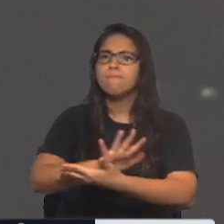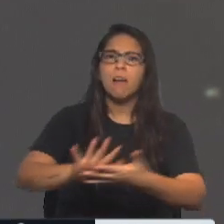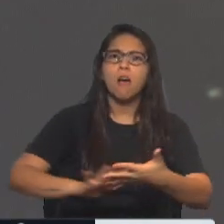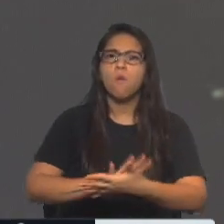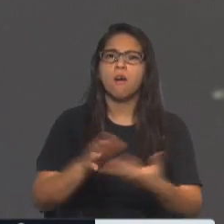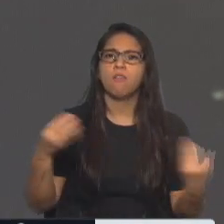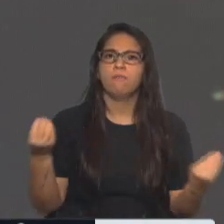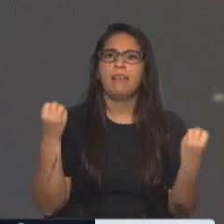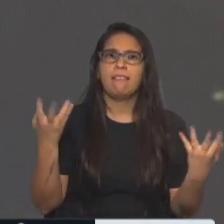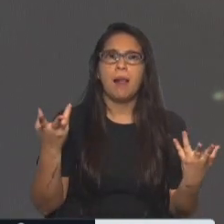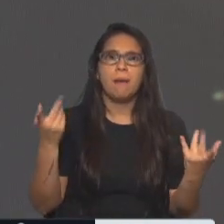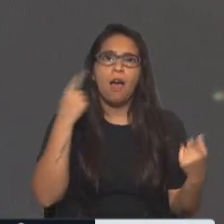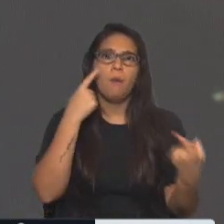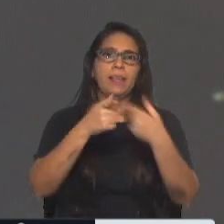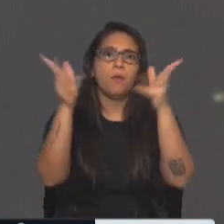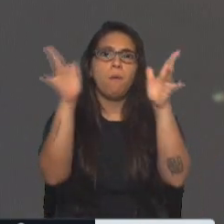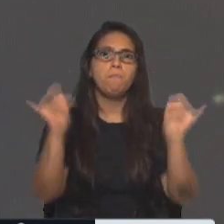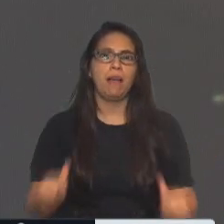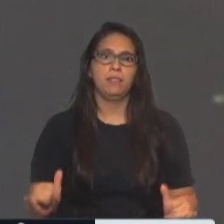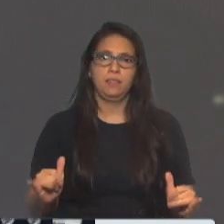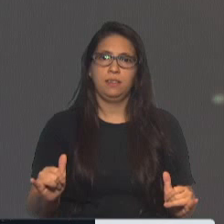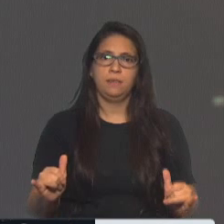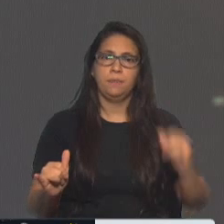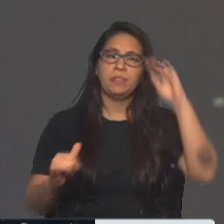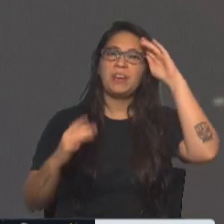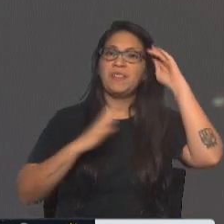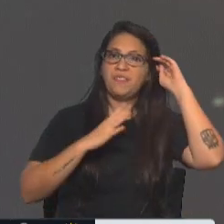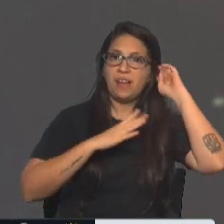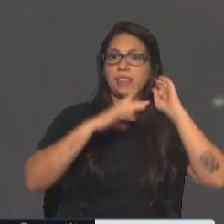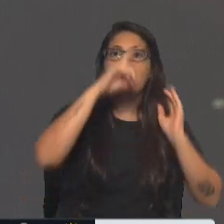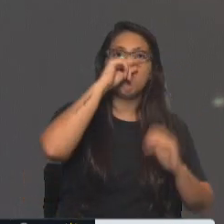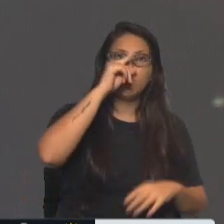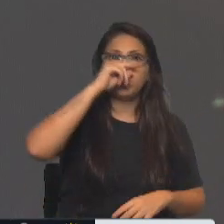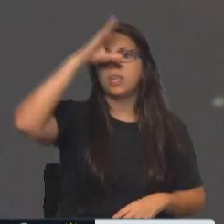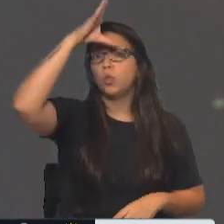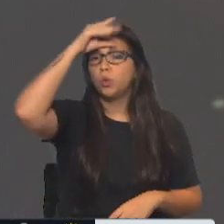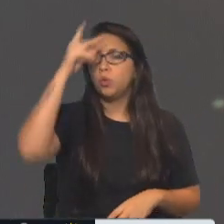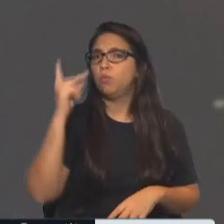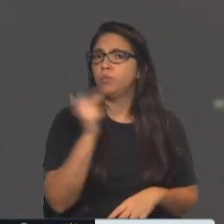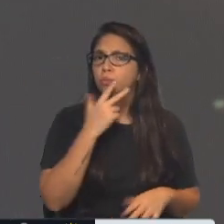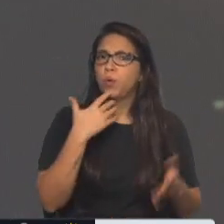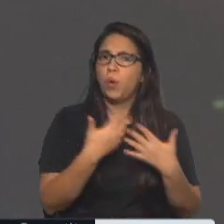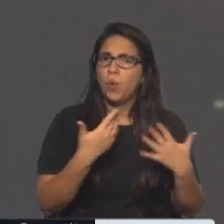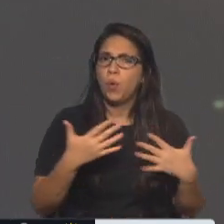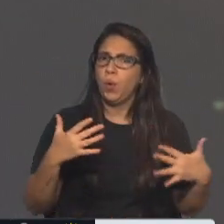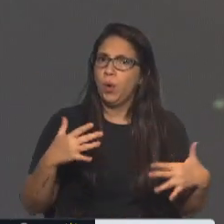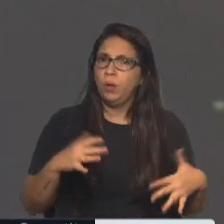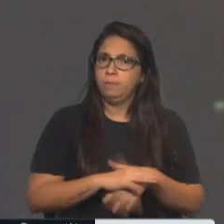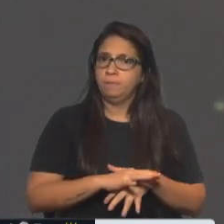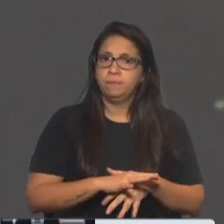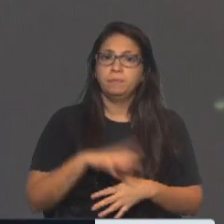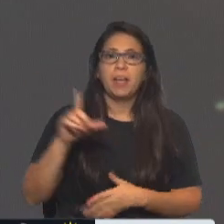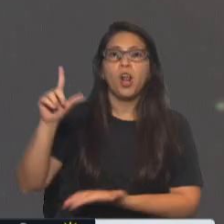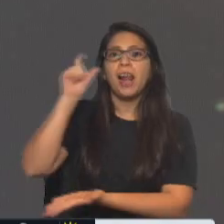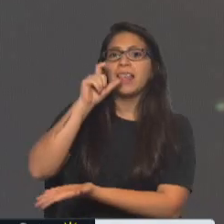Ucrania, la conversación pendiente entre Donald Trump y Vladimir Putin, lo precisamos en este informe, pero junto a